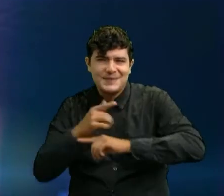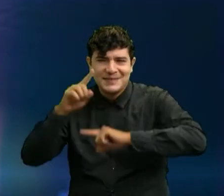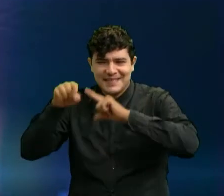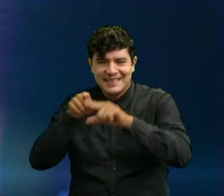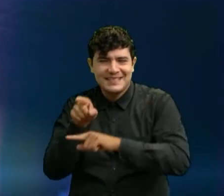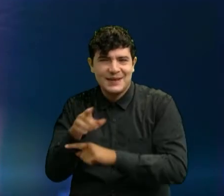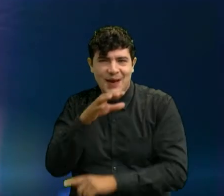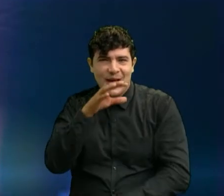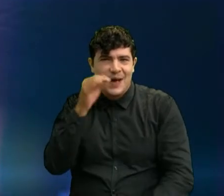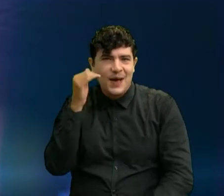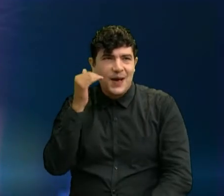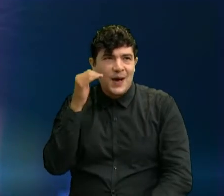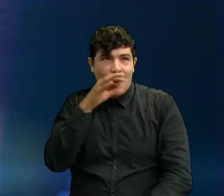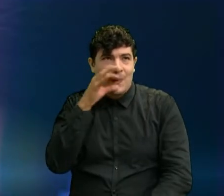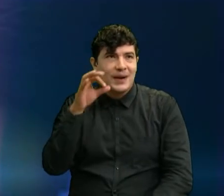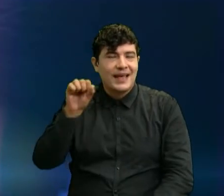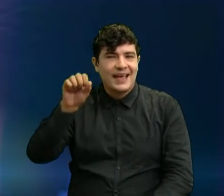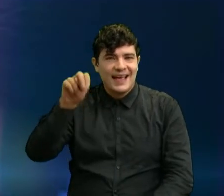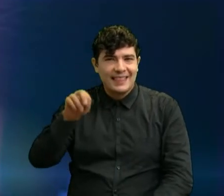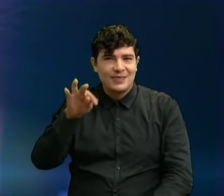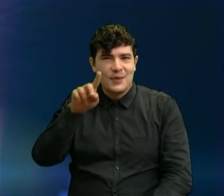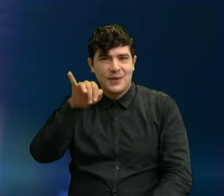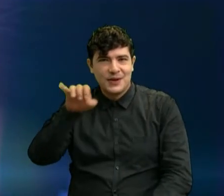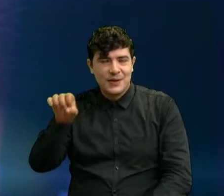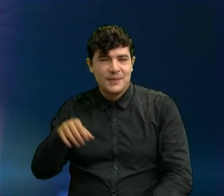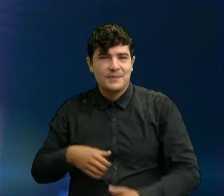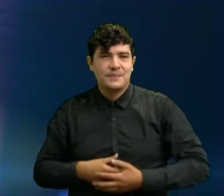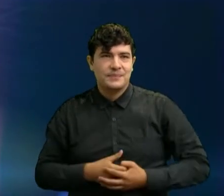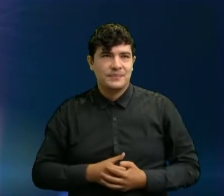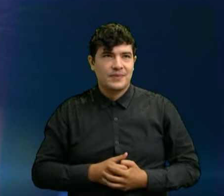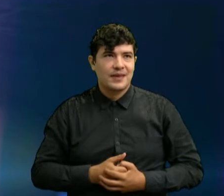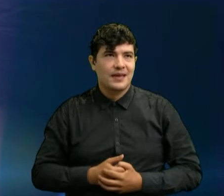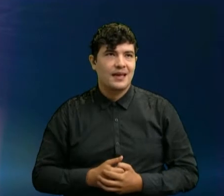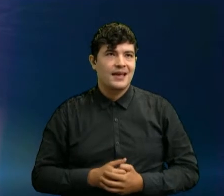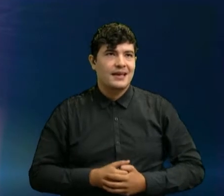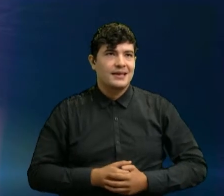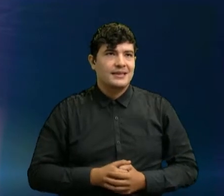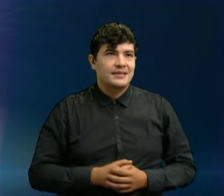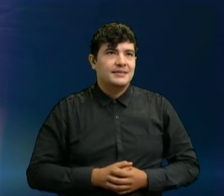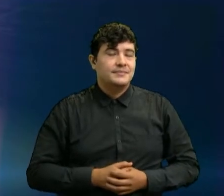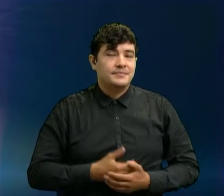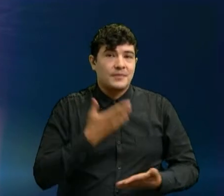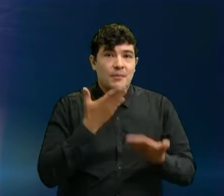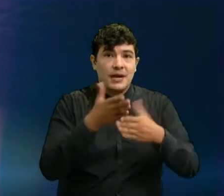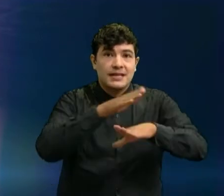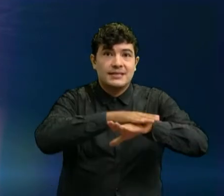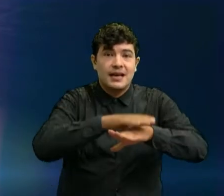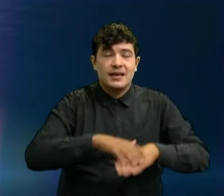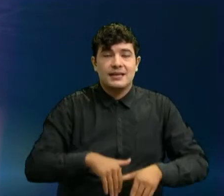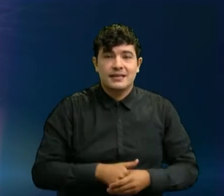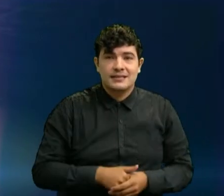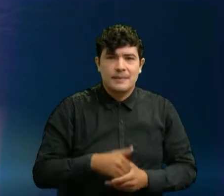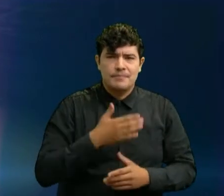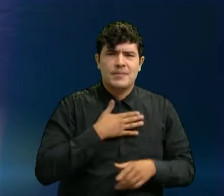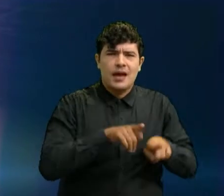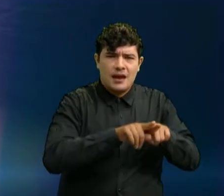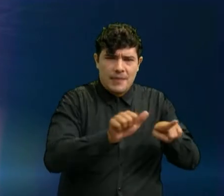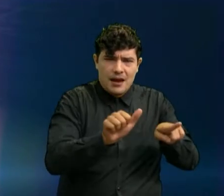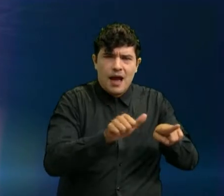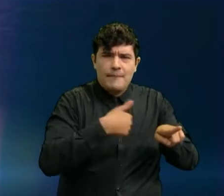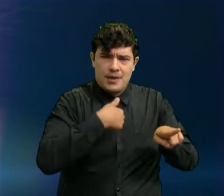Antonio Rodríguez Sáenz. Buenas tardes, mi hermana tiene ya las semanas cotizadas, pero aún le faltan 2 años para la edad.